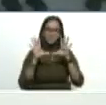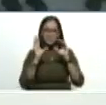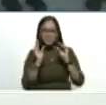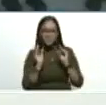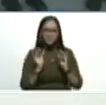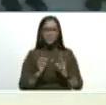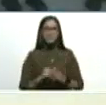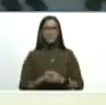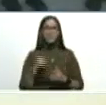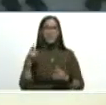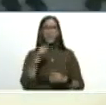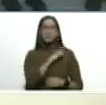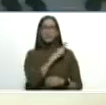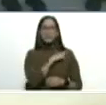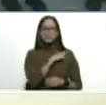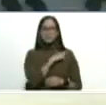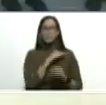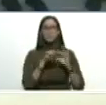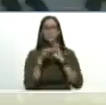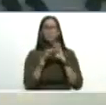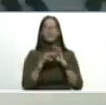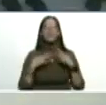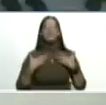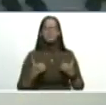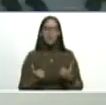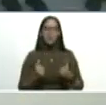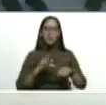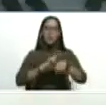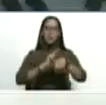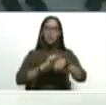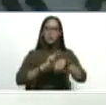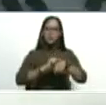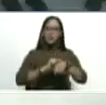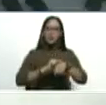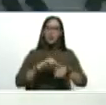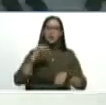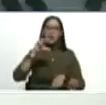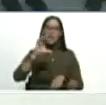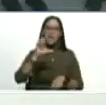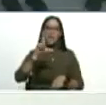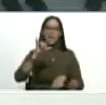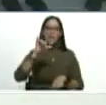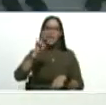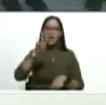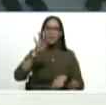Estado Anzoátegui, doctor Liafran Figueredo,